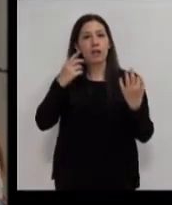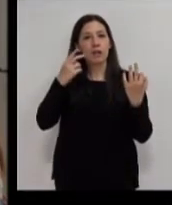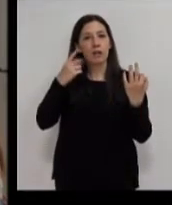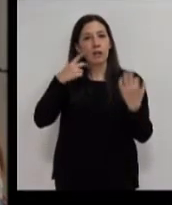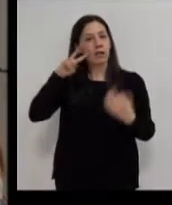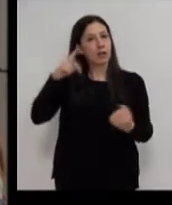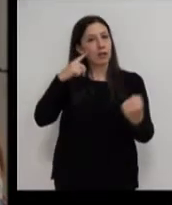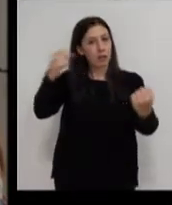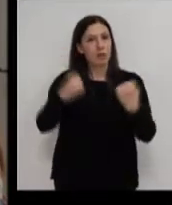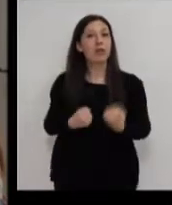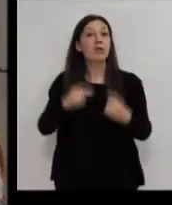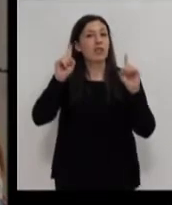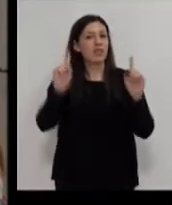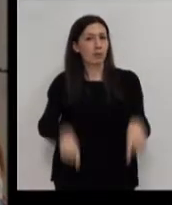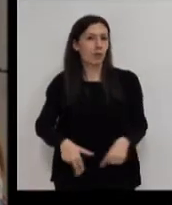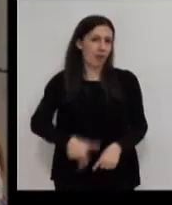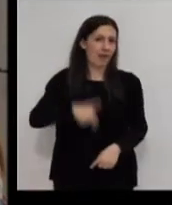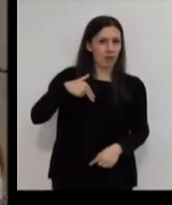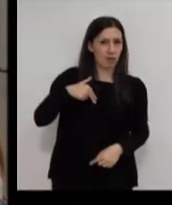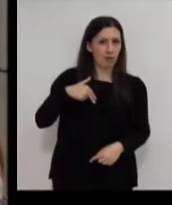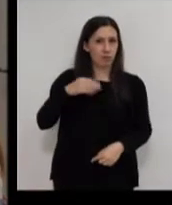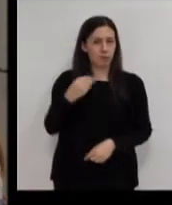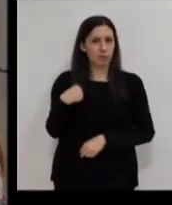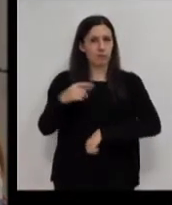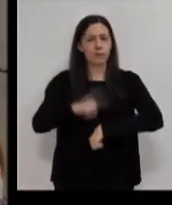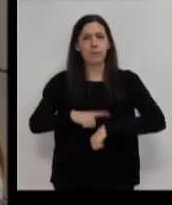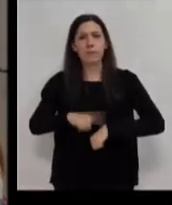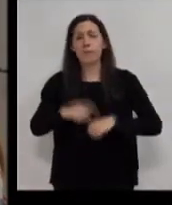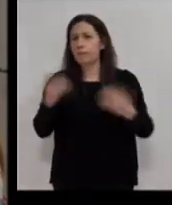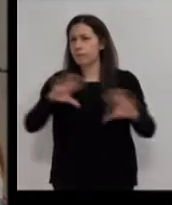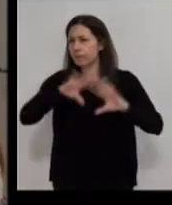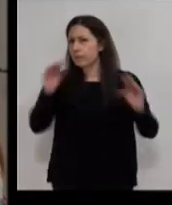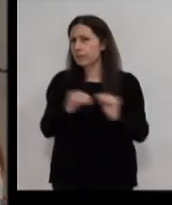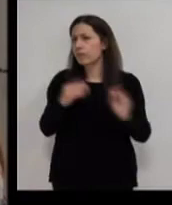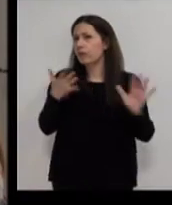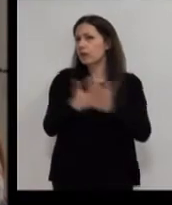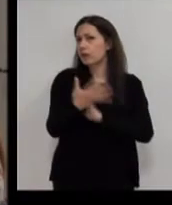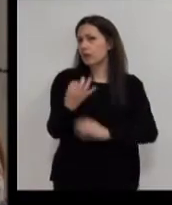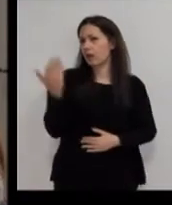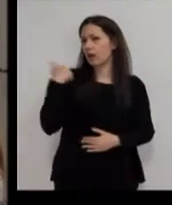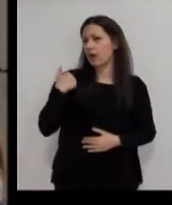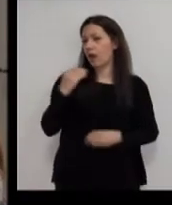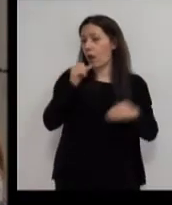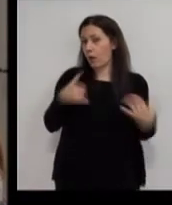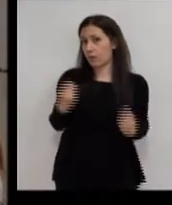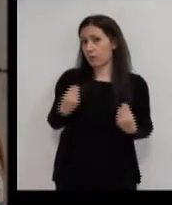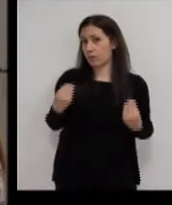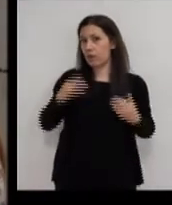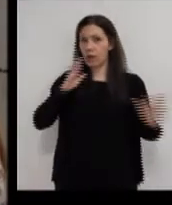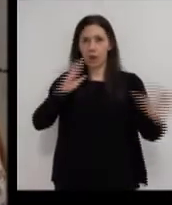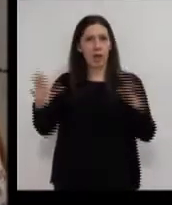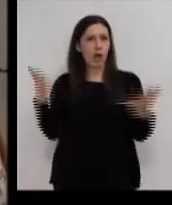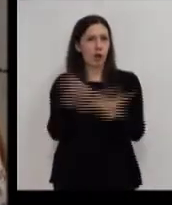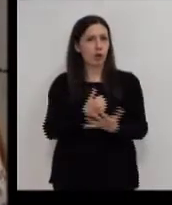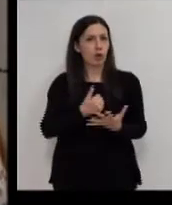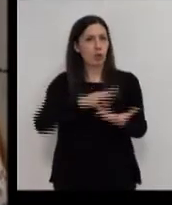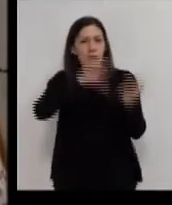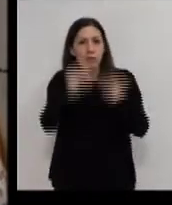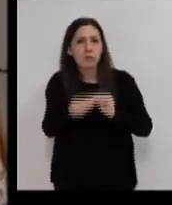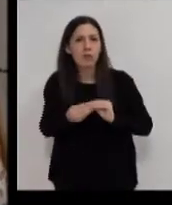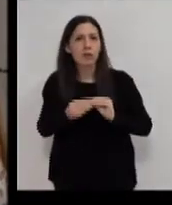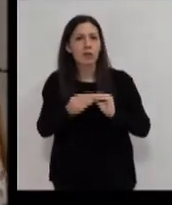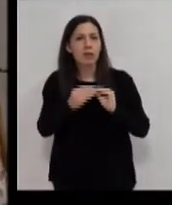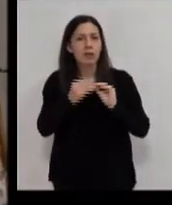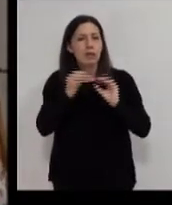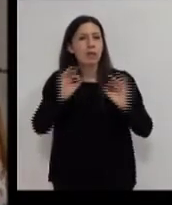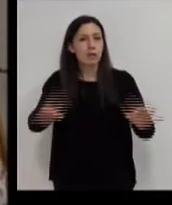la posibilidad de la especialización y la generalización al mismo tiempo. Es decir, vivimos en la